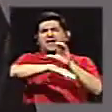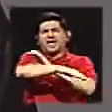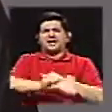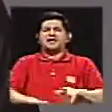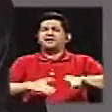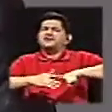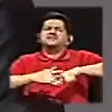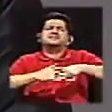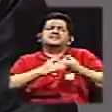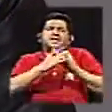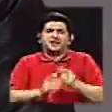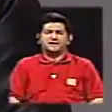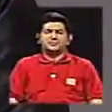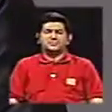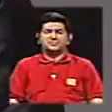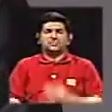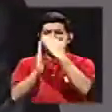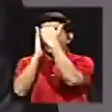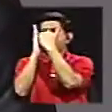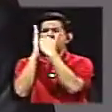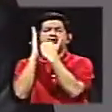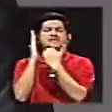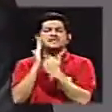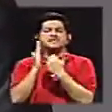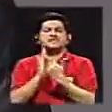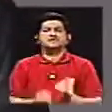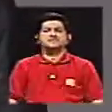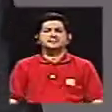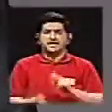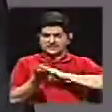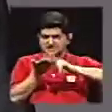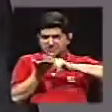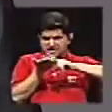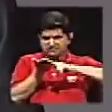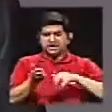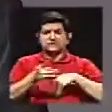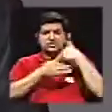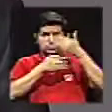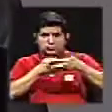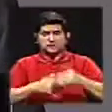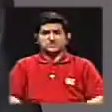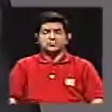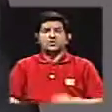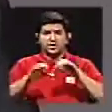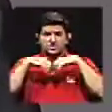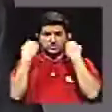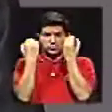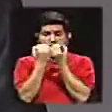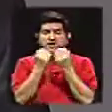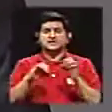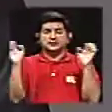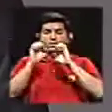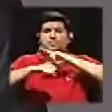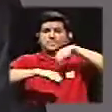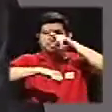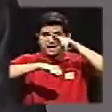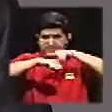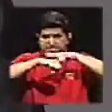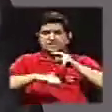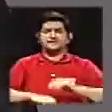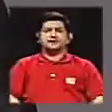incipiente, los padrones del Partido Liberación Nacional. Después crearon la Organización para la Emergencia Nacional, que